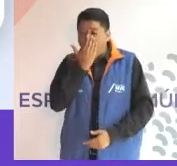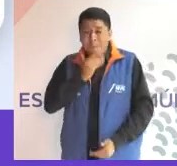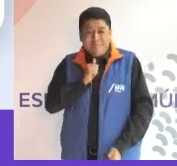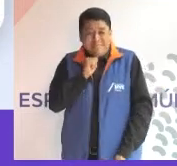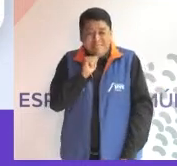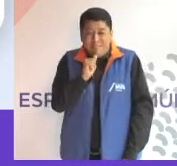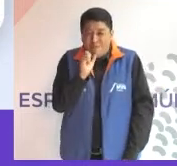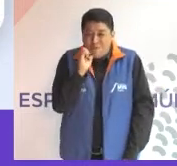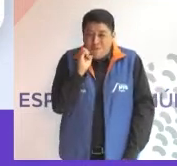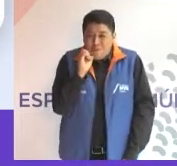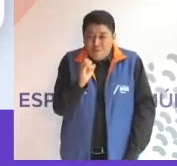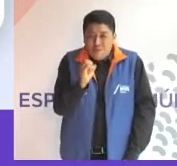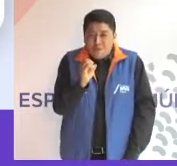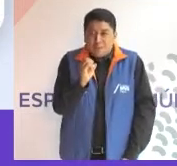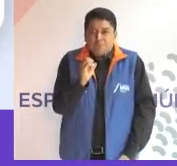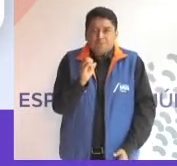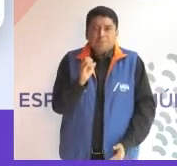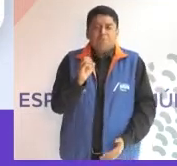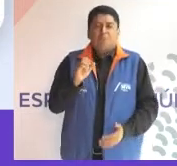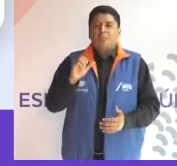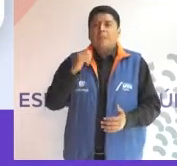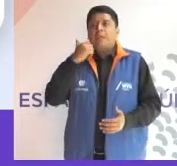cualquier